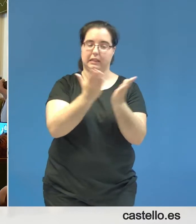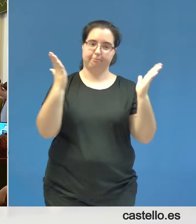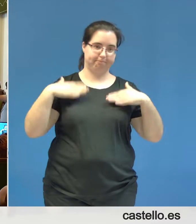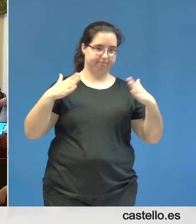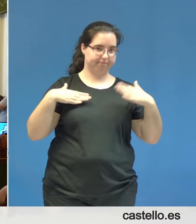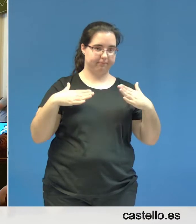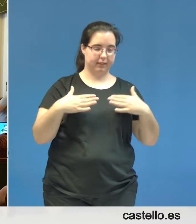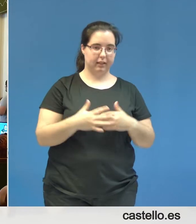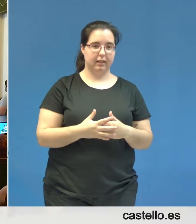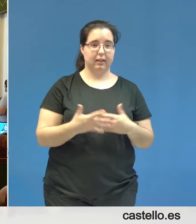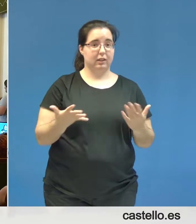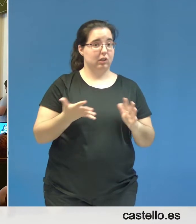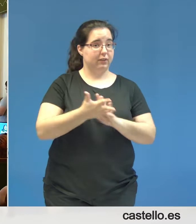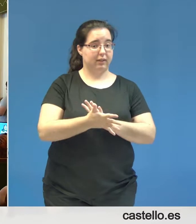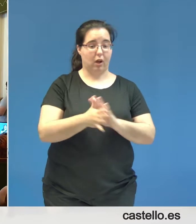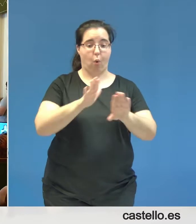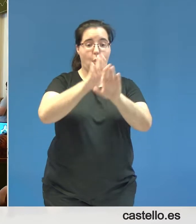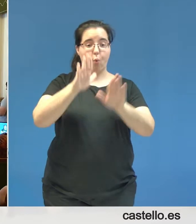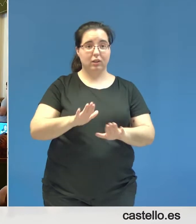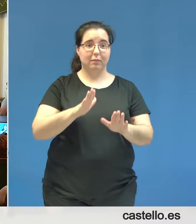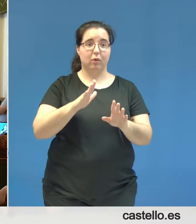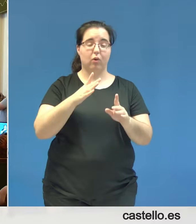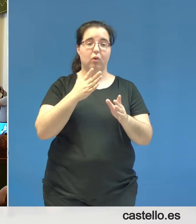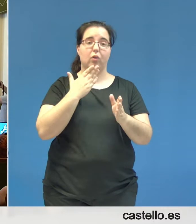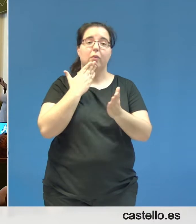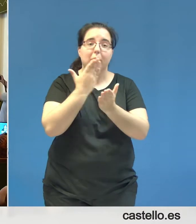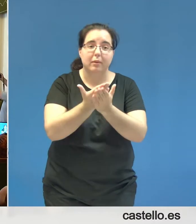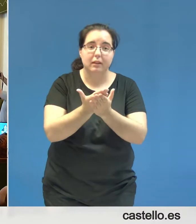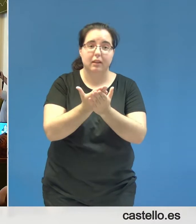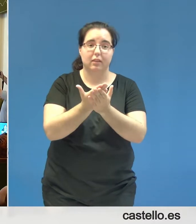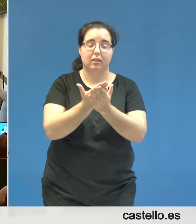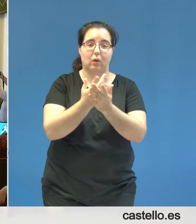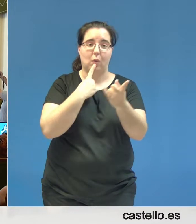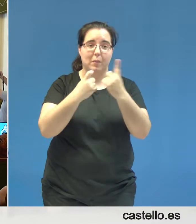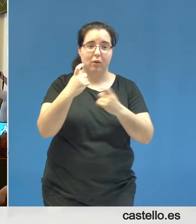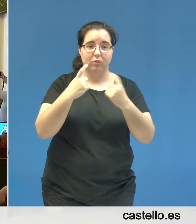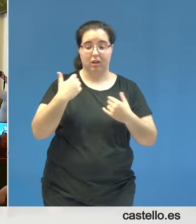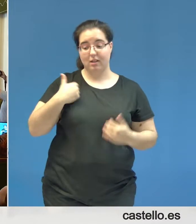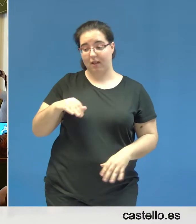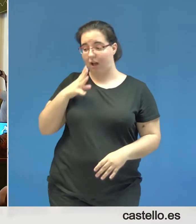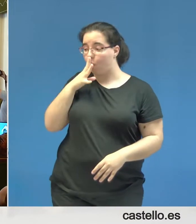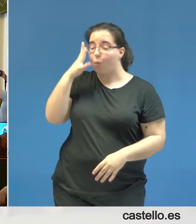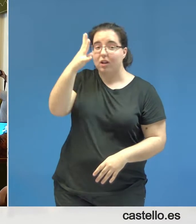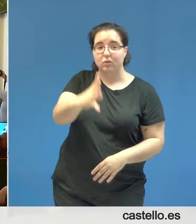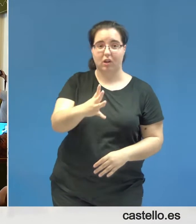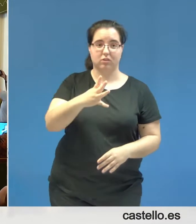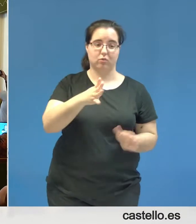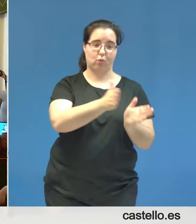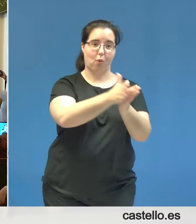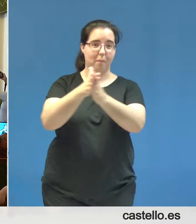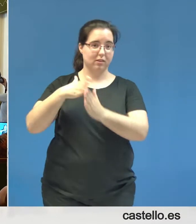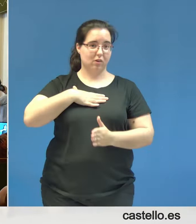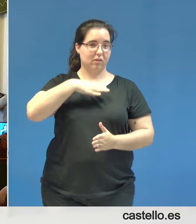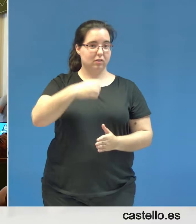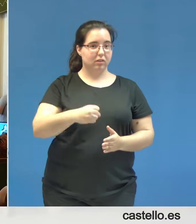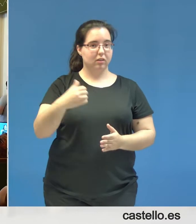tanto, el último punto sería ruegos y preguntas y durante 4 años los compañeros y compañeras de la Corporación me han